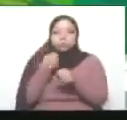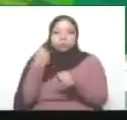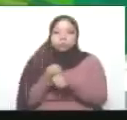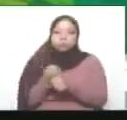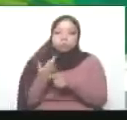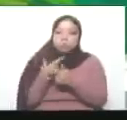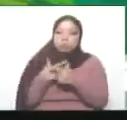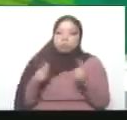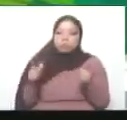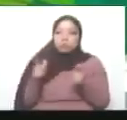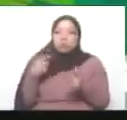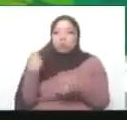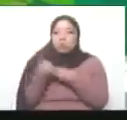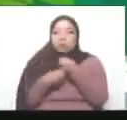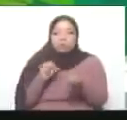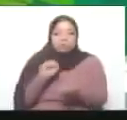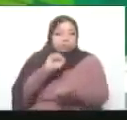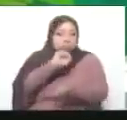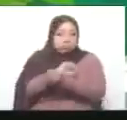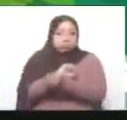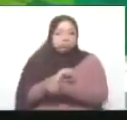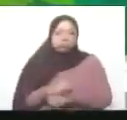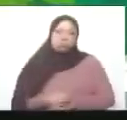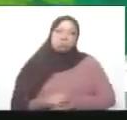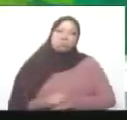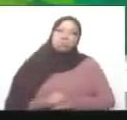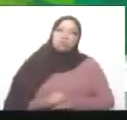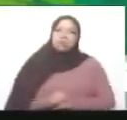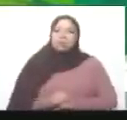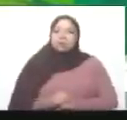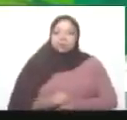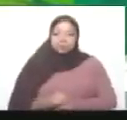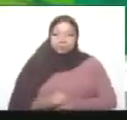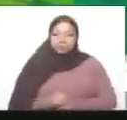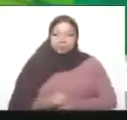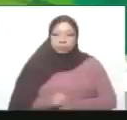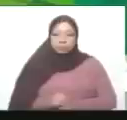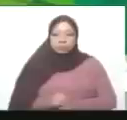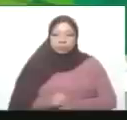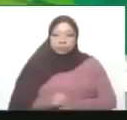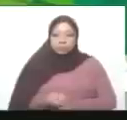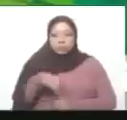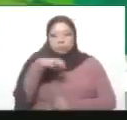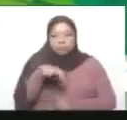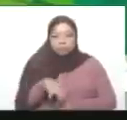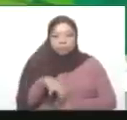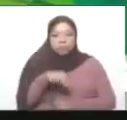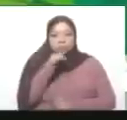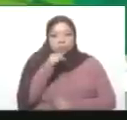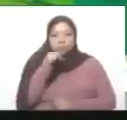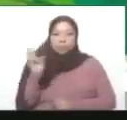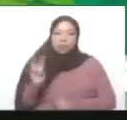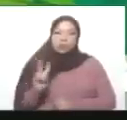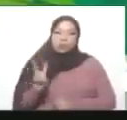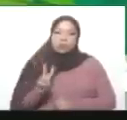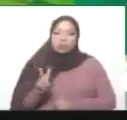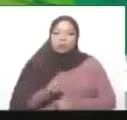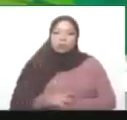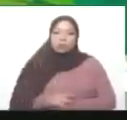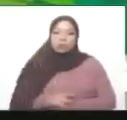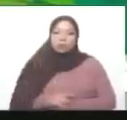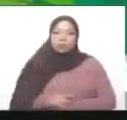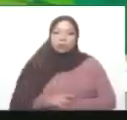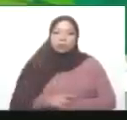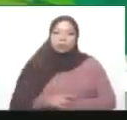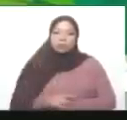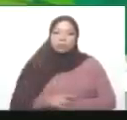liberal y la oligarquía conservadora de debilitamiento del Estado venezolano de